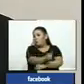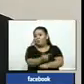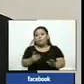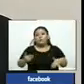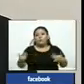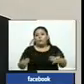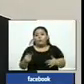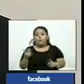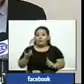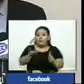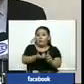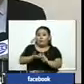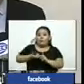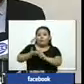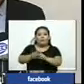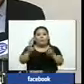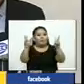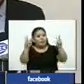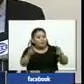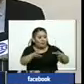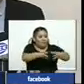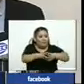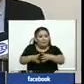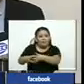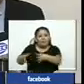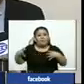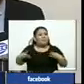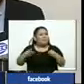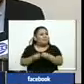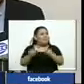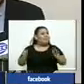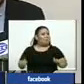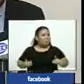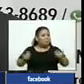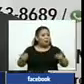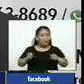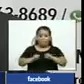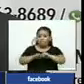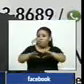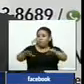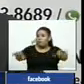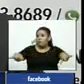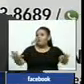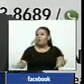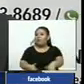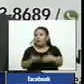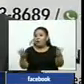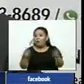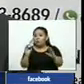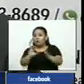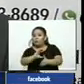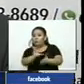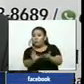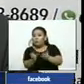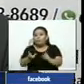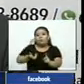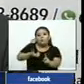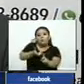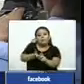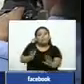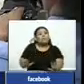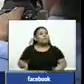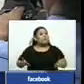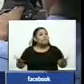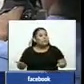invitados líderes de diferentes sectores de la sociedad. El objetivo es expandir la visión de crear una cultura de liderazgo y